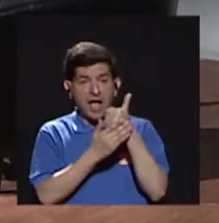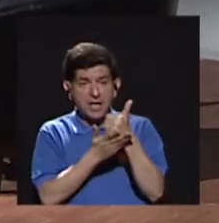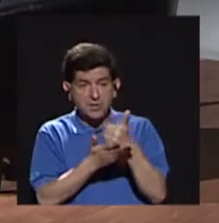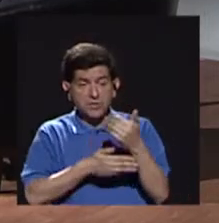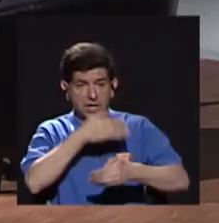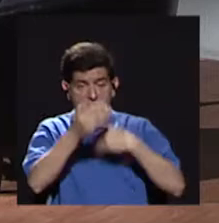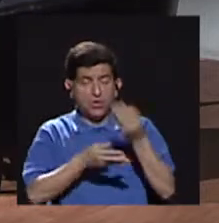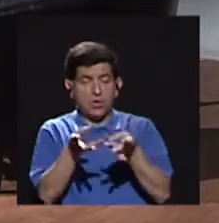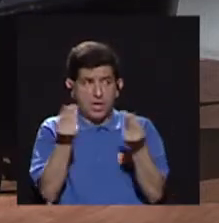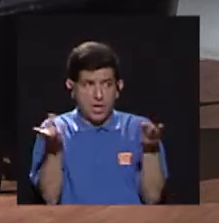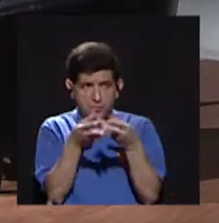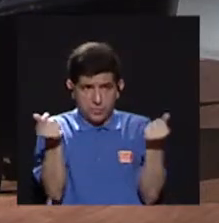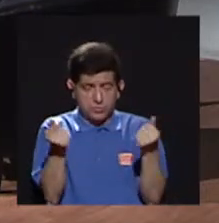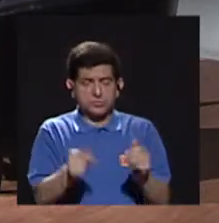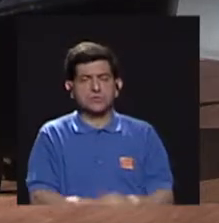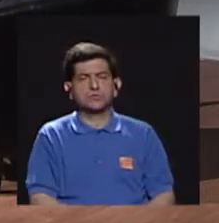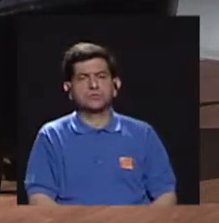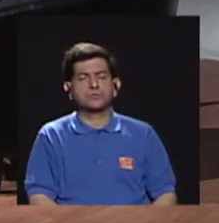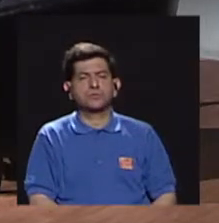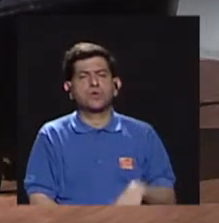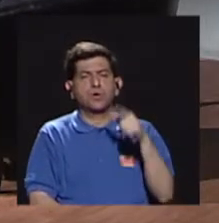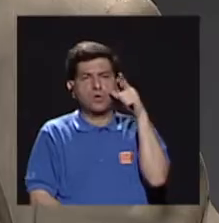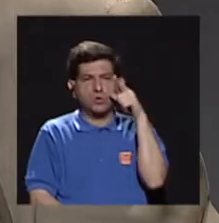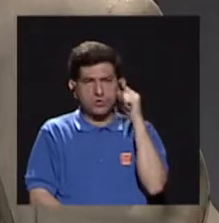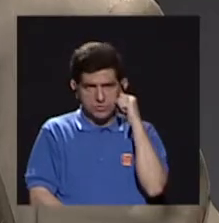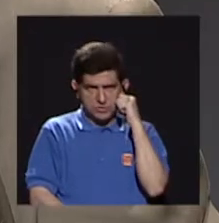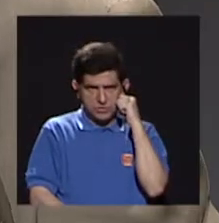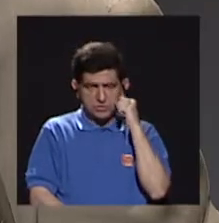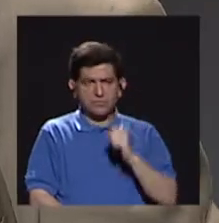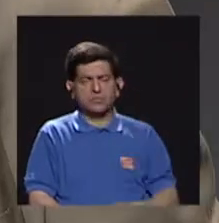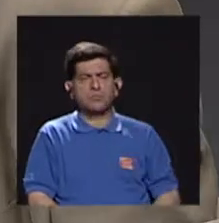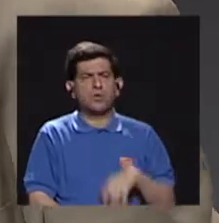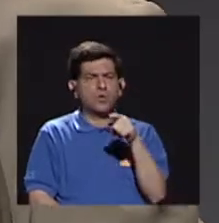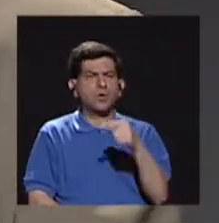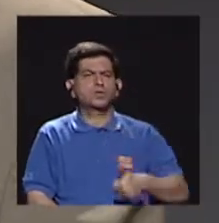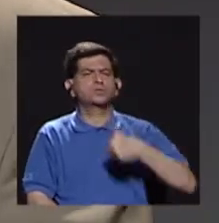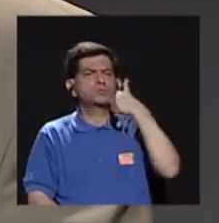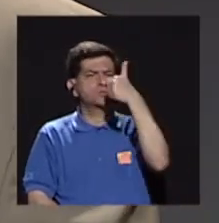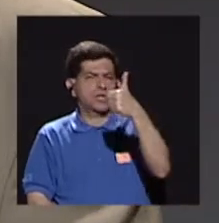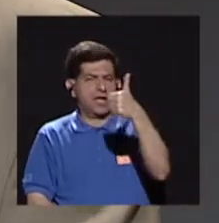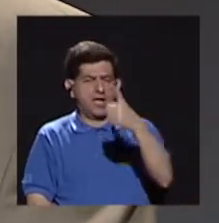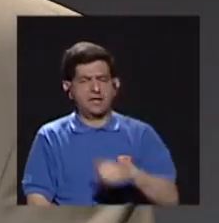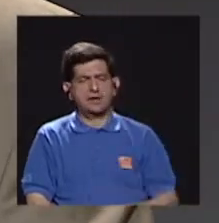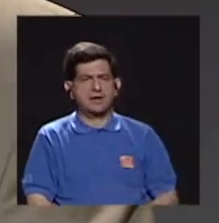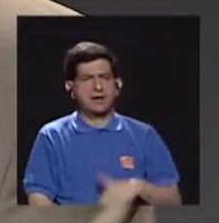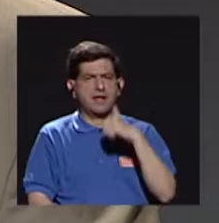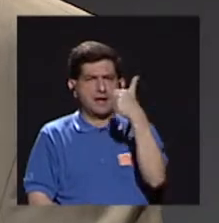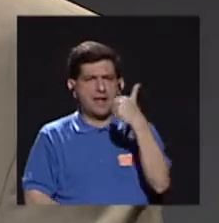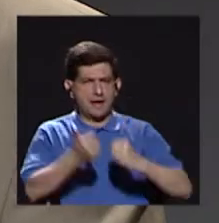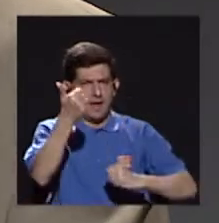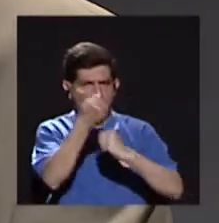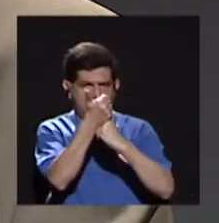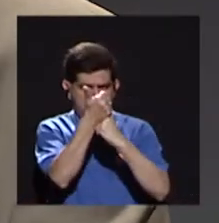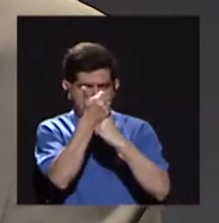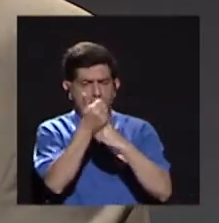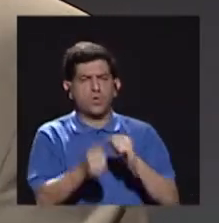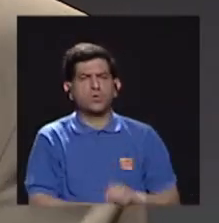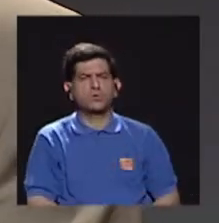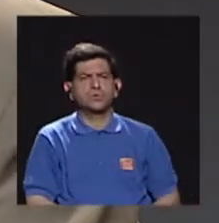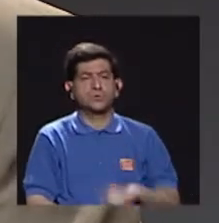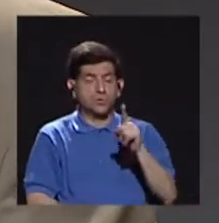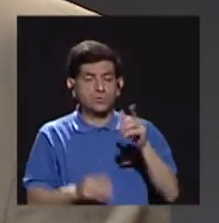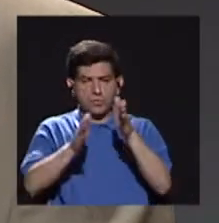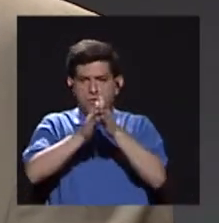en la ciencia alves cuando este triunfo usted usted gana con el respaldo de una un